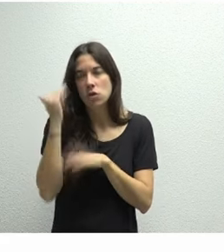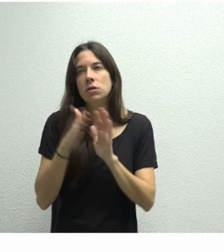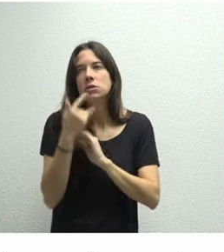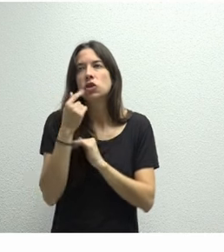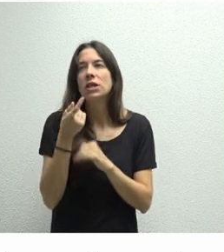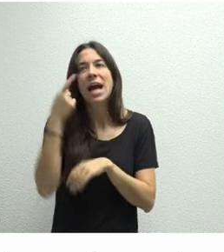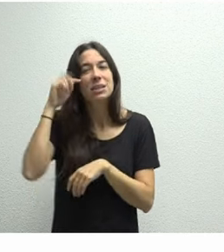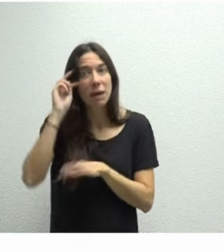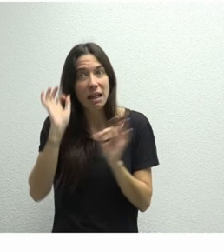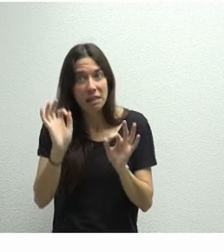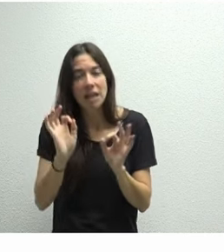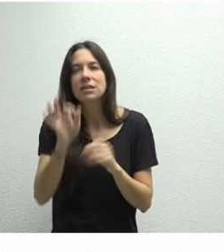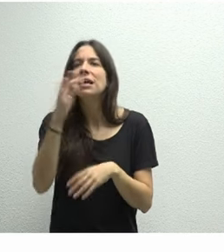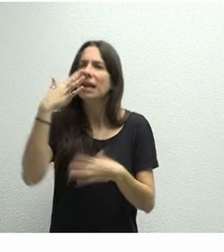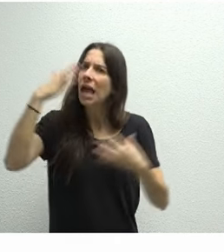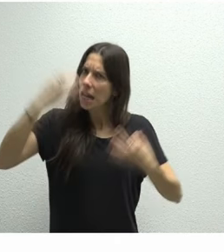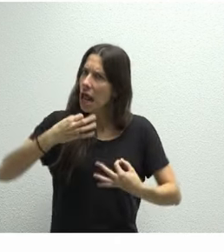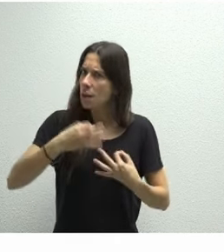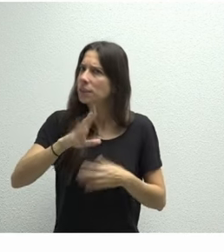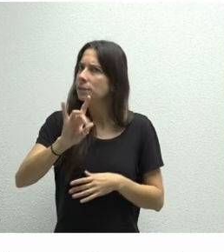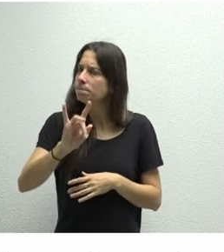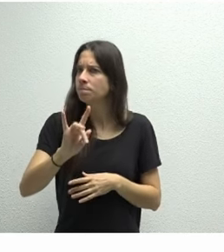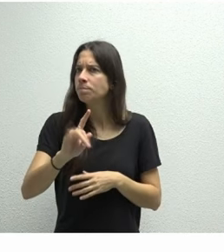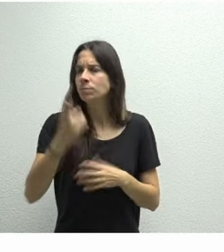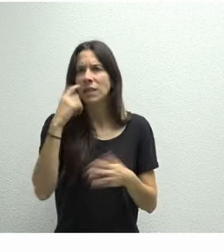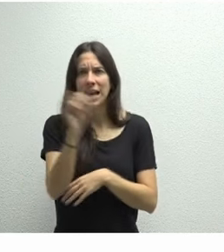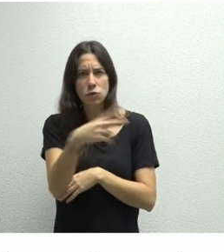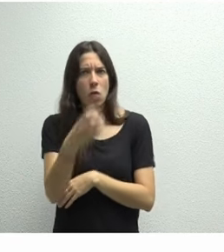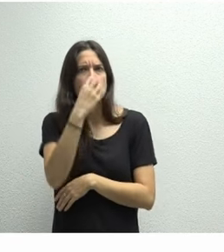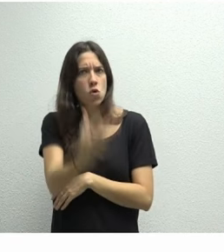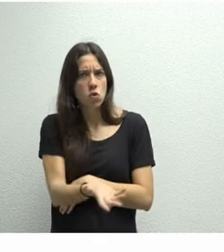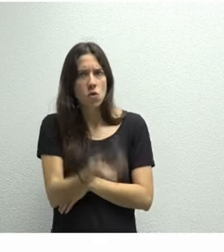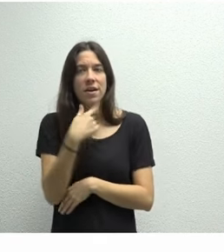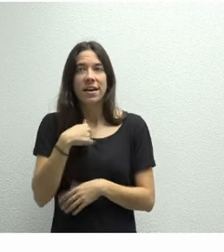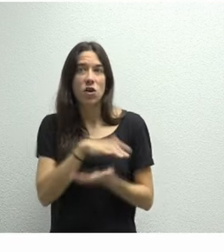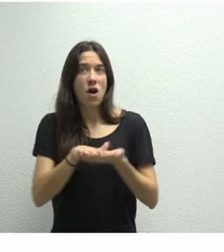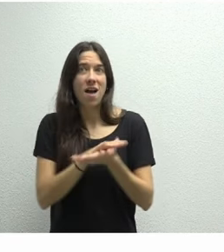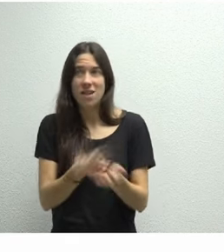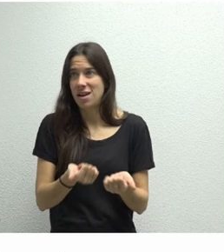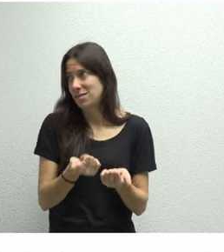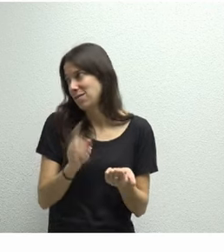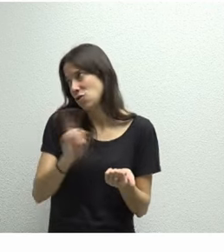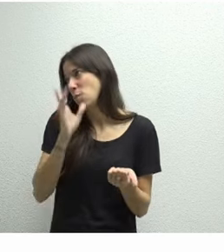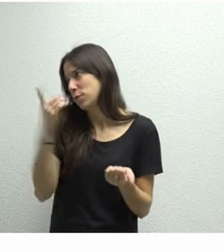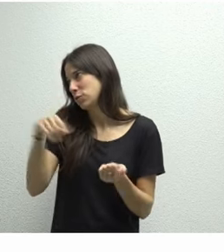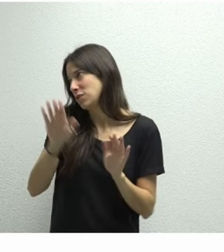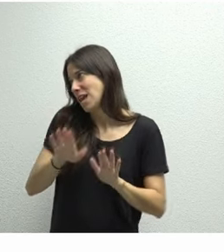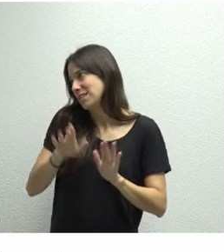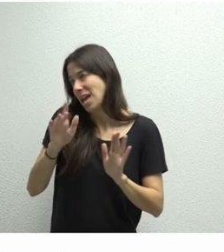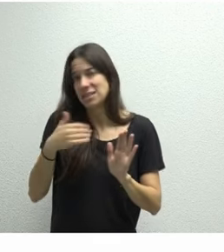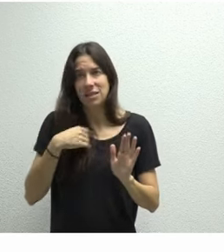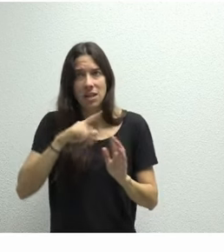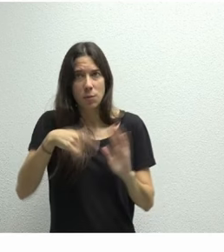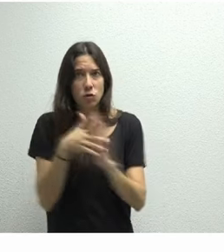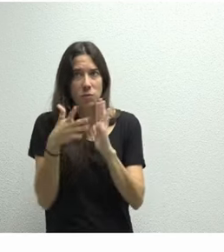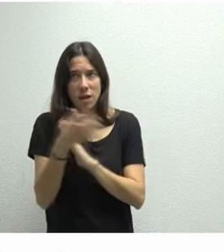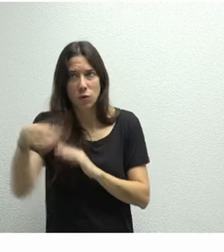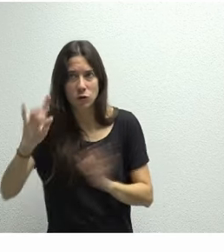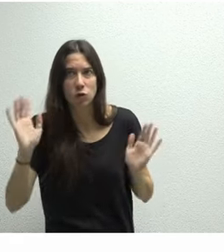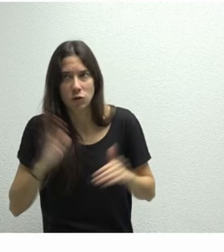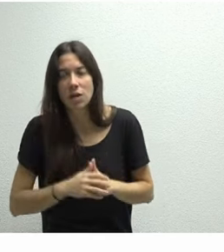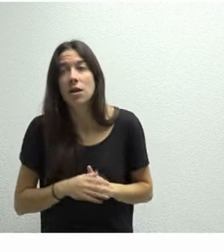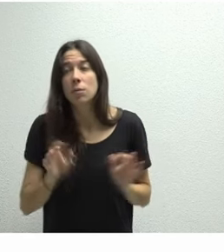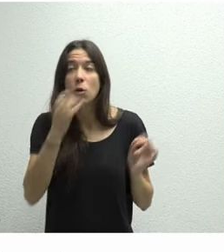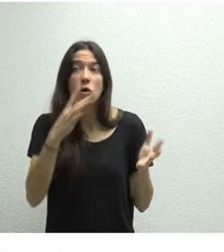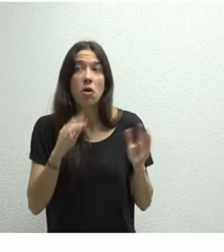realmente están dando muy muy buenos resultados de las que no voy a hablar porque estáis aquí no y hablaré vosotros de esto pero bueno el mapa